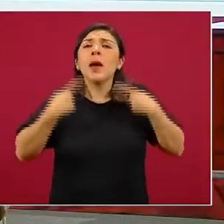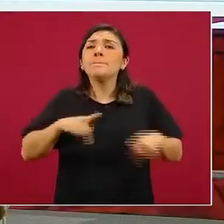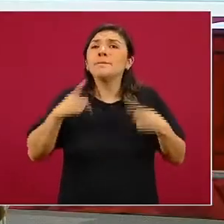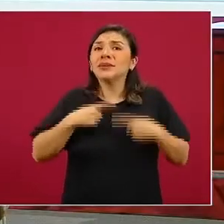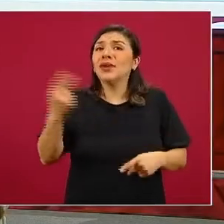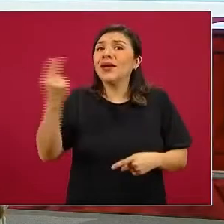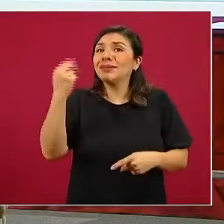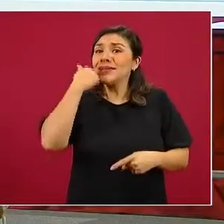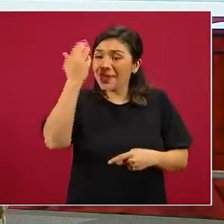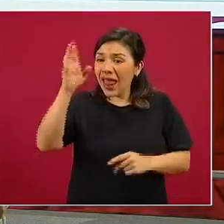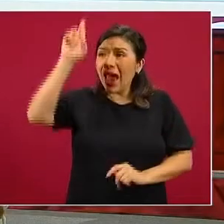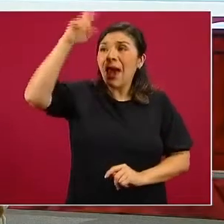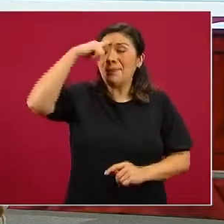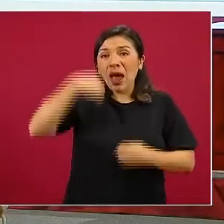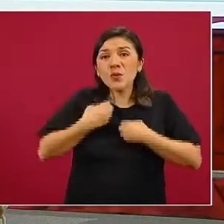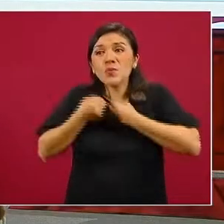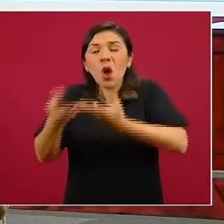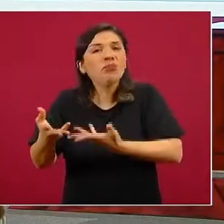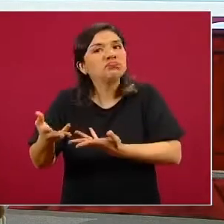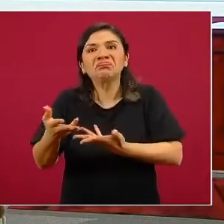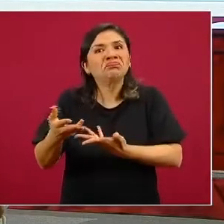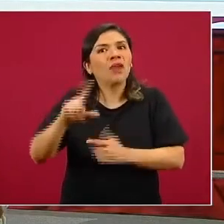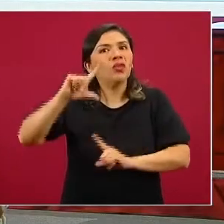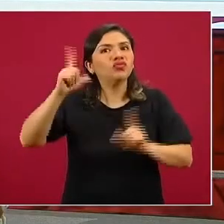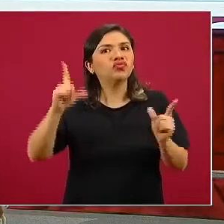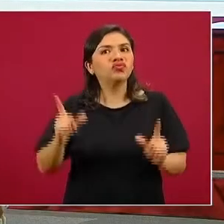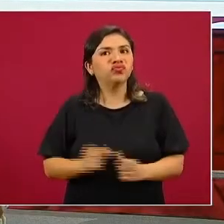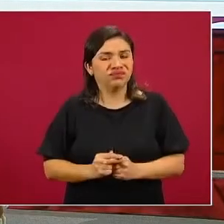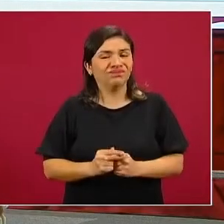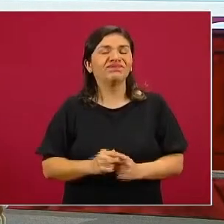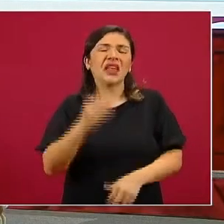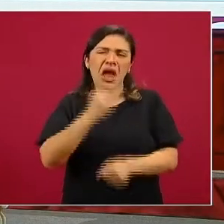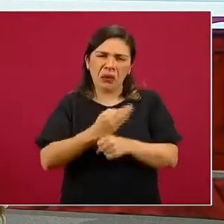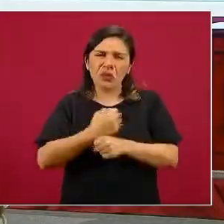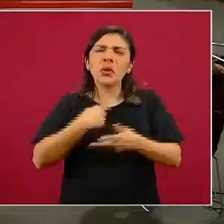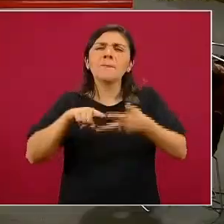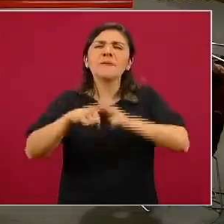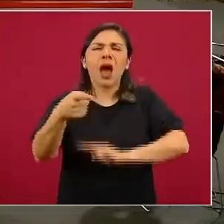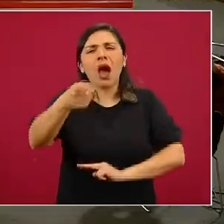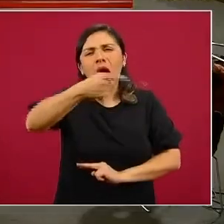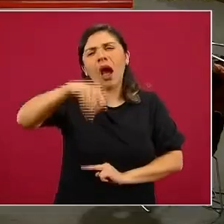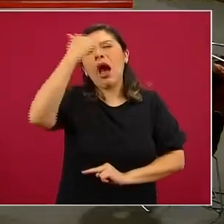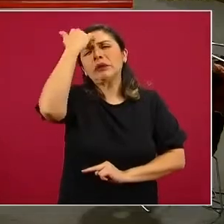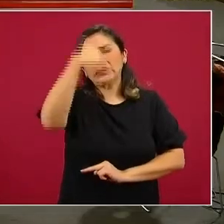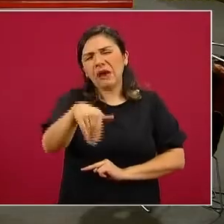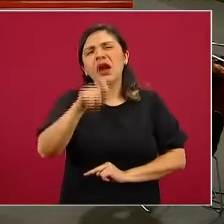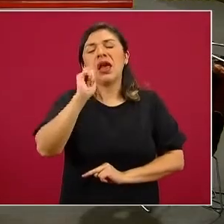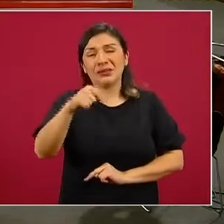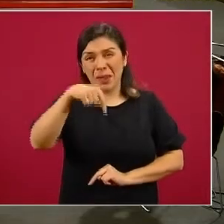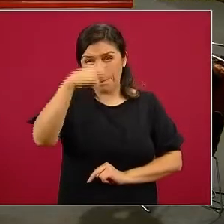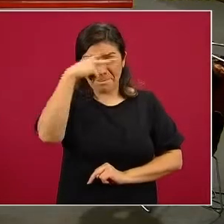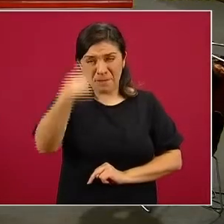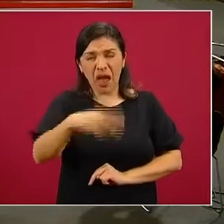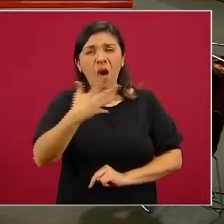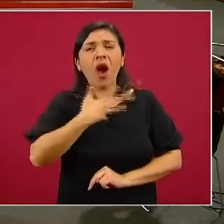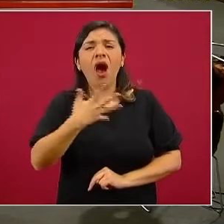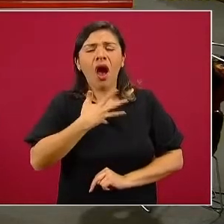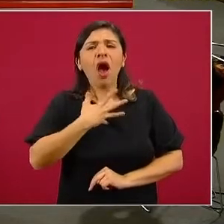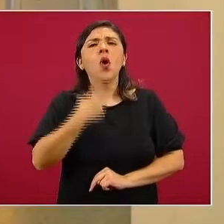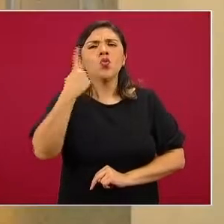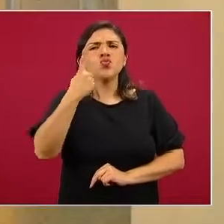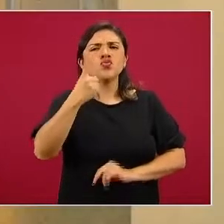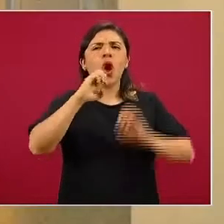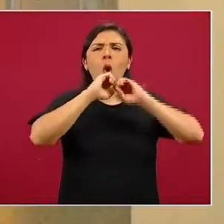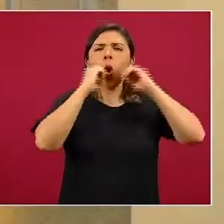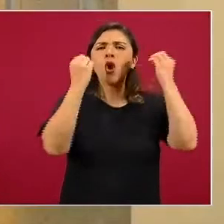y el número de trasplantes. Quiero comenzar con compartir con ustedes que en México contamos con una